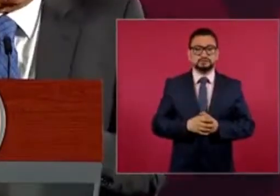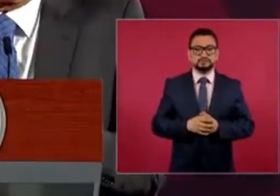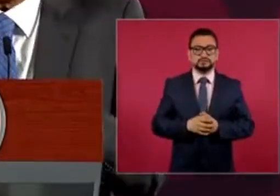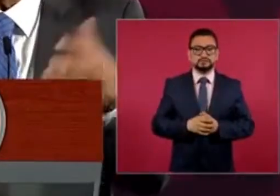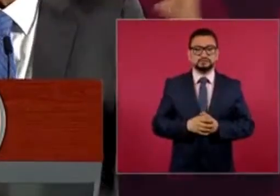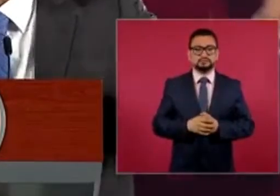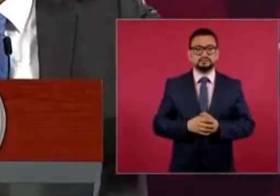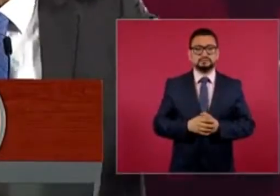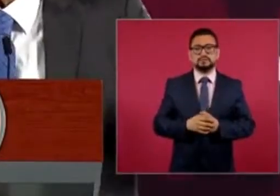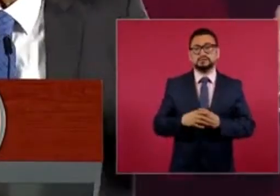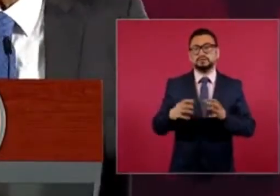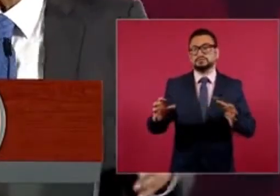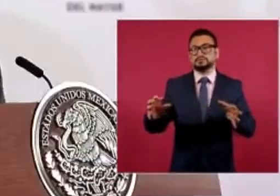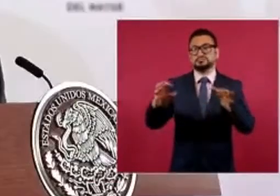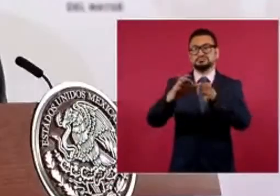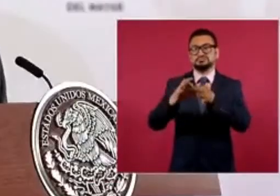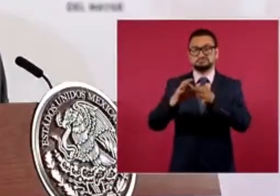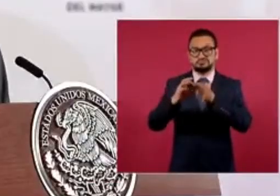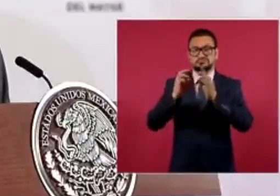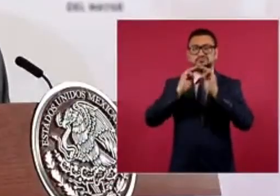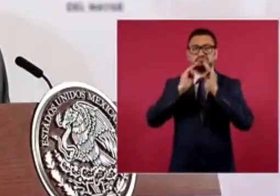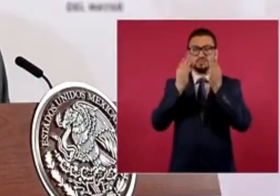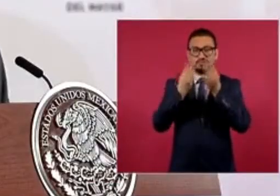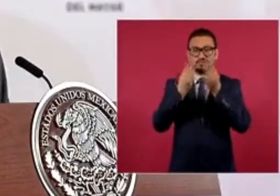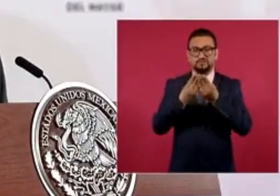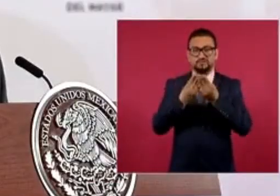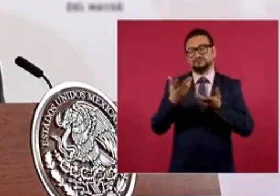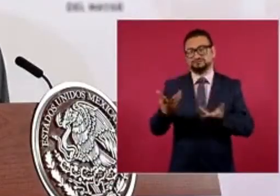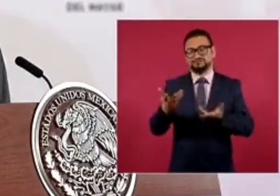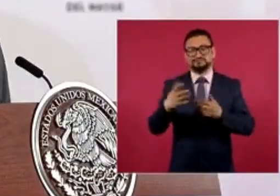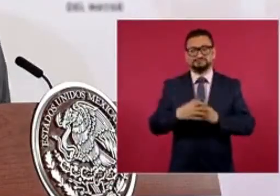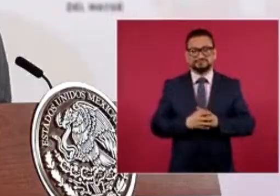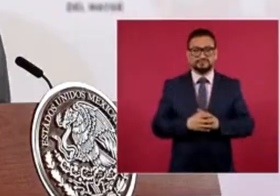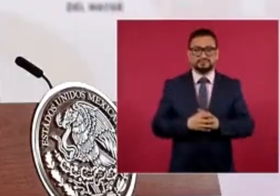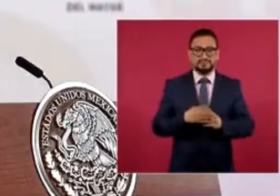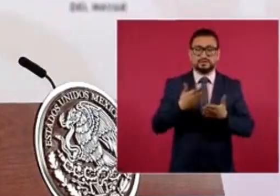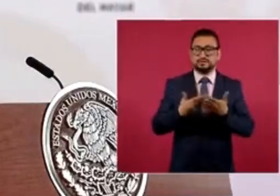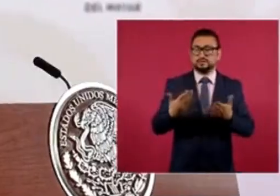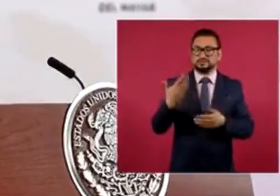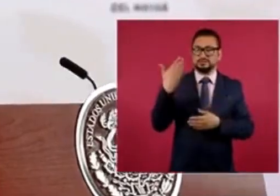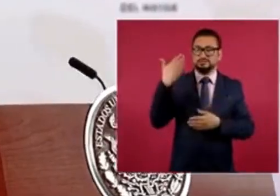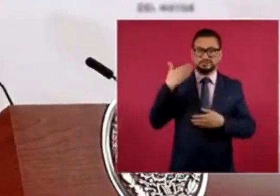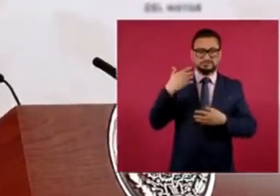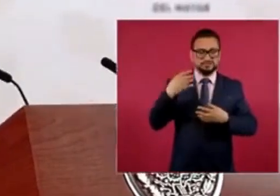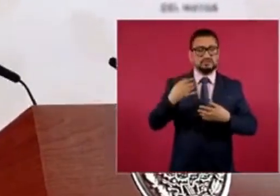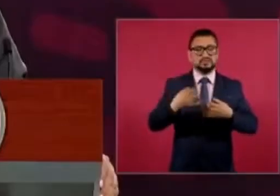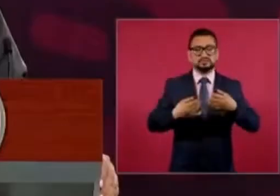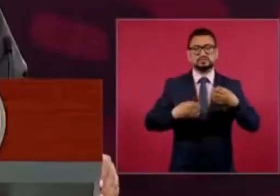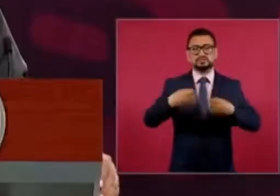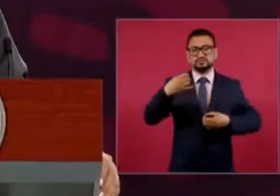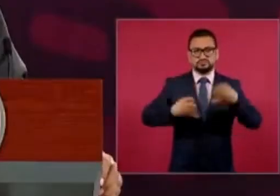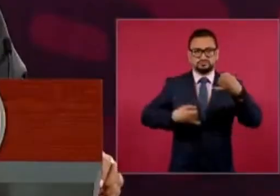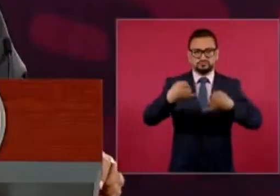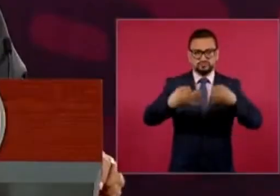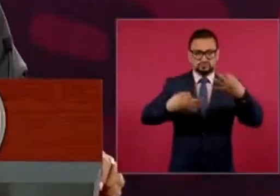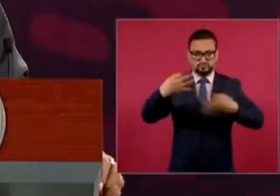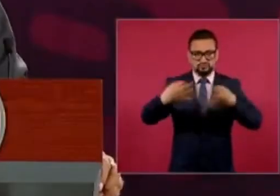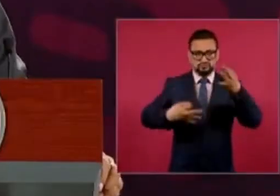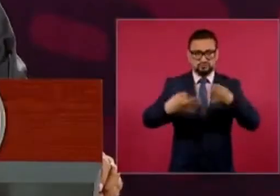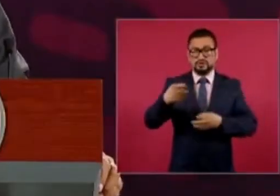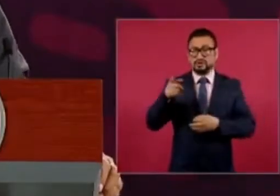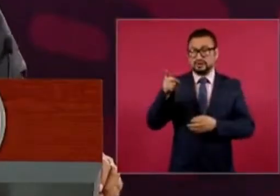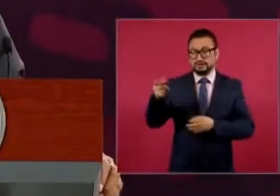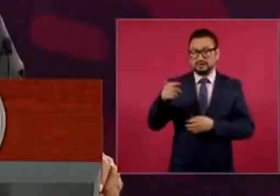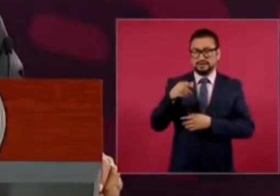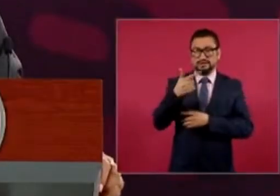se vincularon a la delincuencia. Ahora en el juicio a García Luna, no